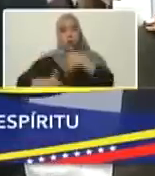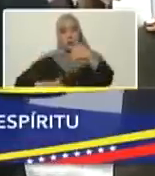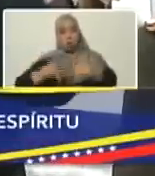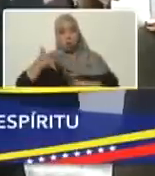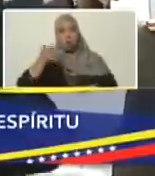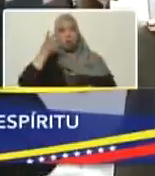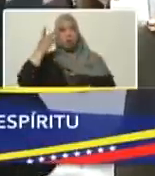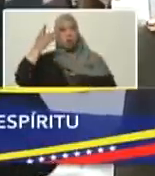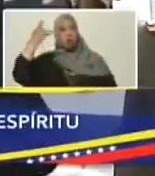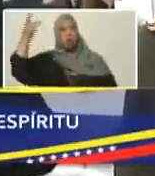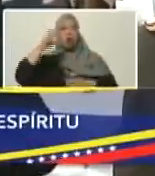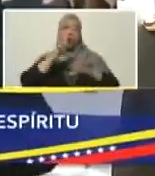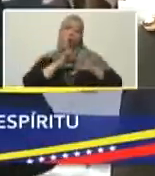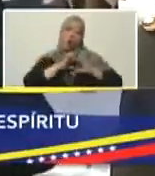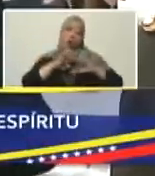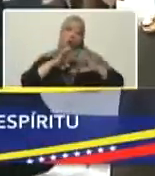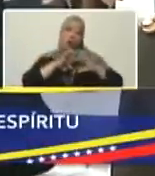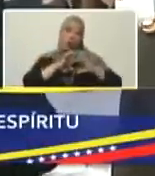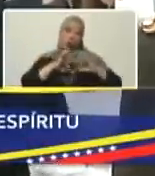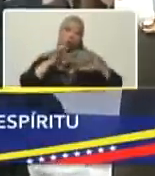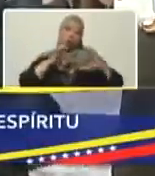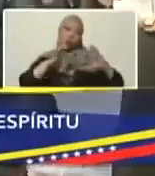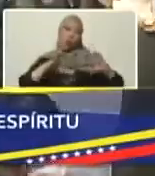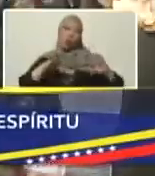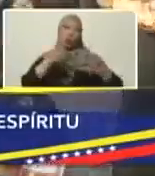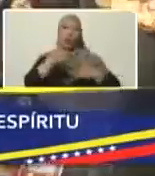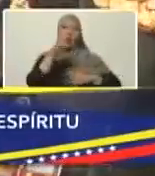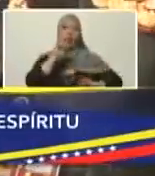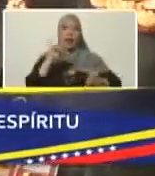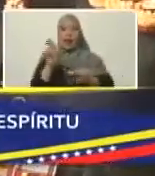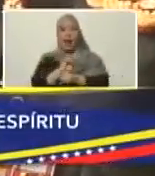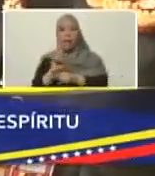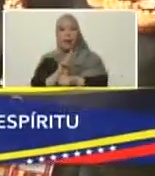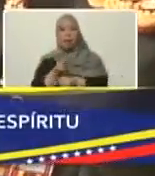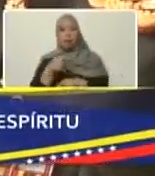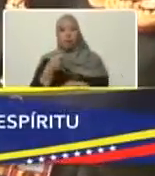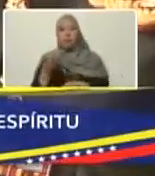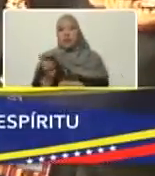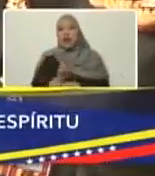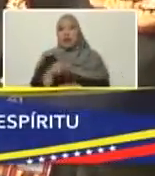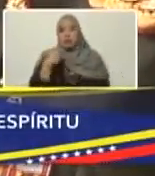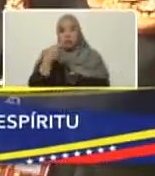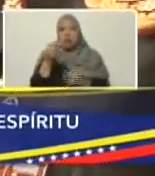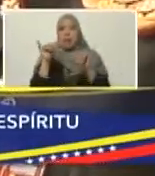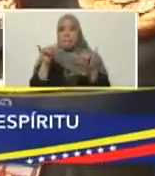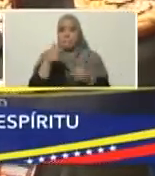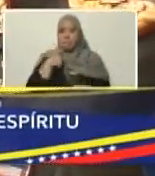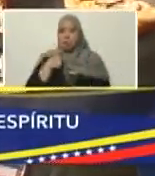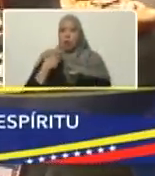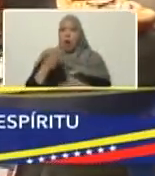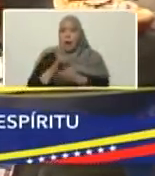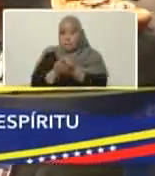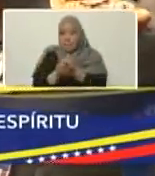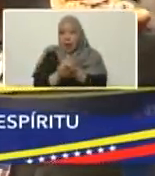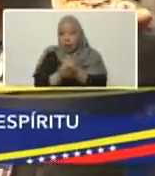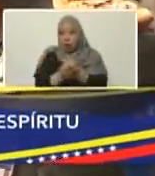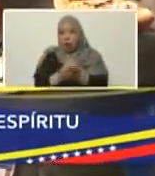anhelo de nuestro corazón de dar directamente los ascensos de mi mano como comandante en